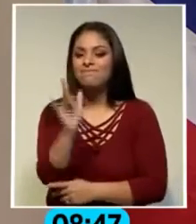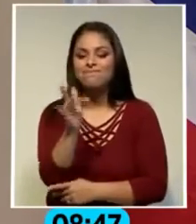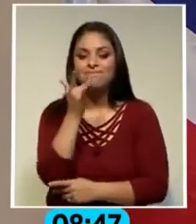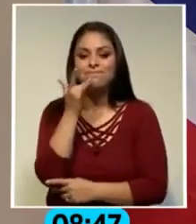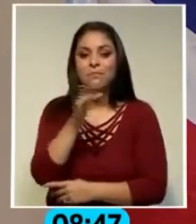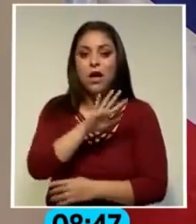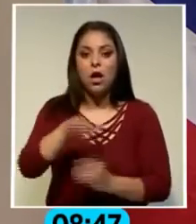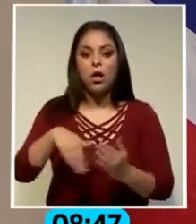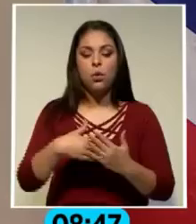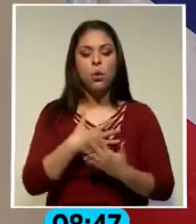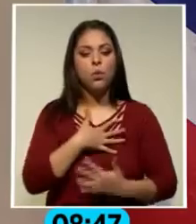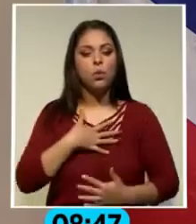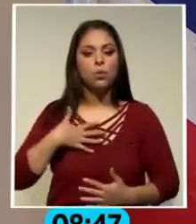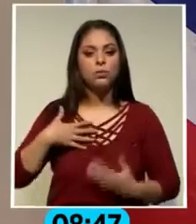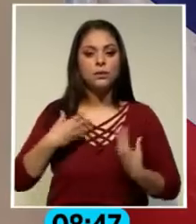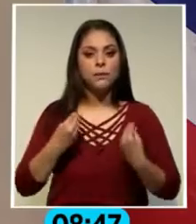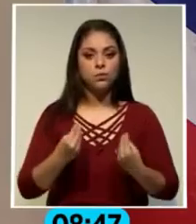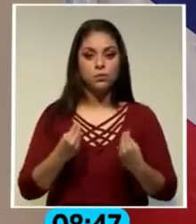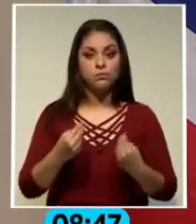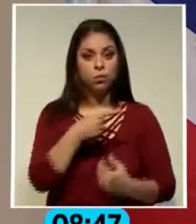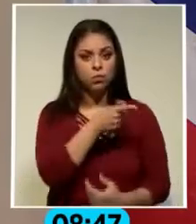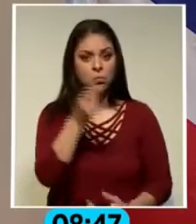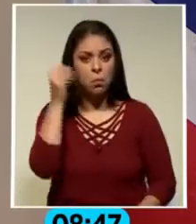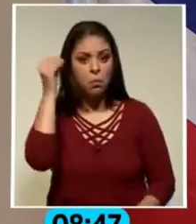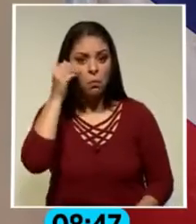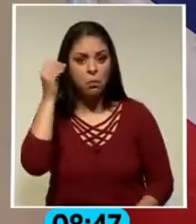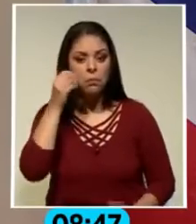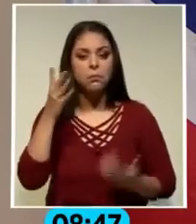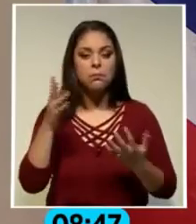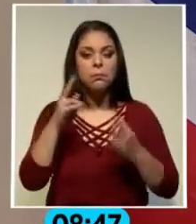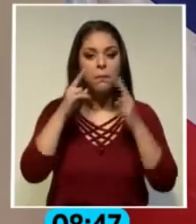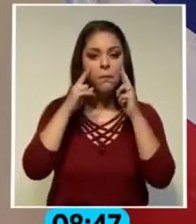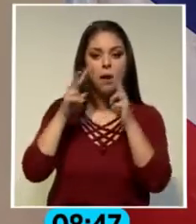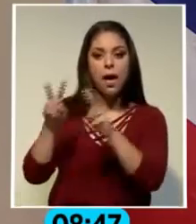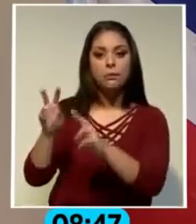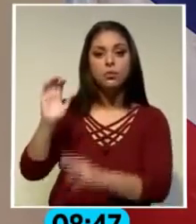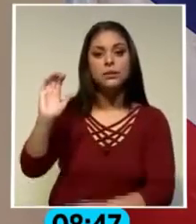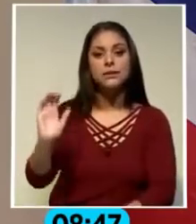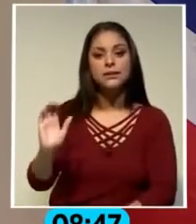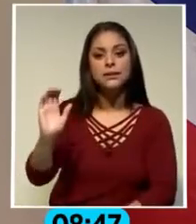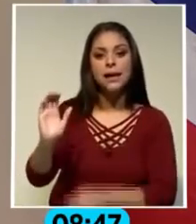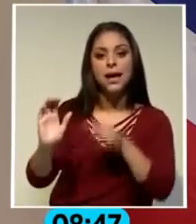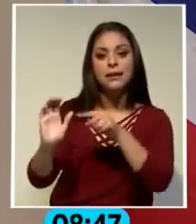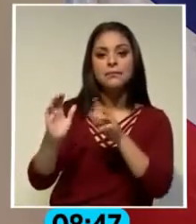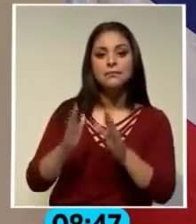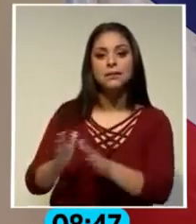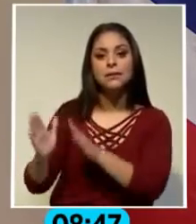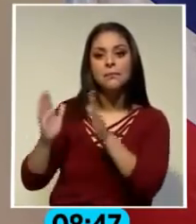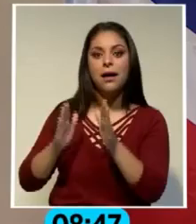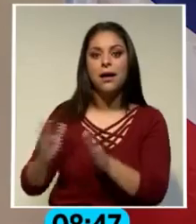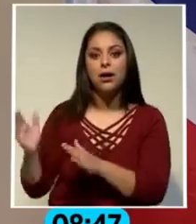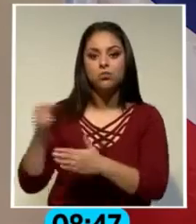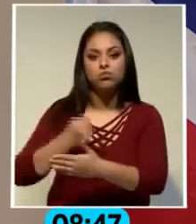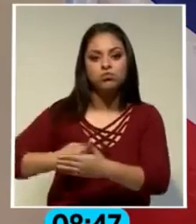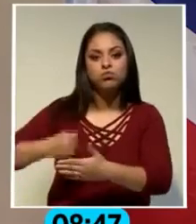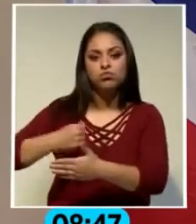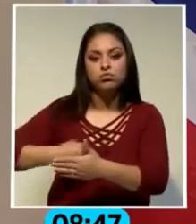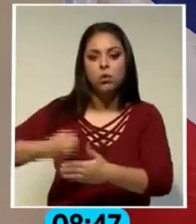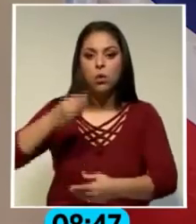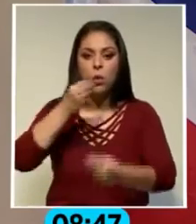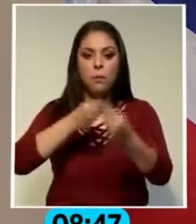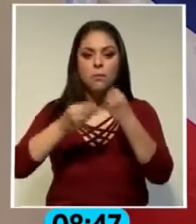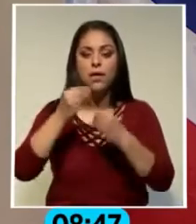que a todos nos gusta muchísimo, ¿qué les parece si vamos a ir a ver a una niña que está preparando uno de esos platillos tan